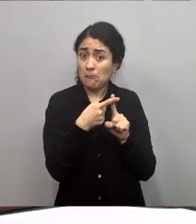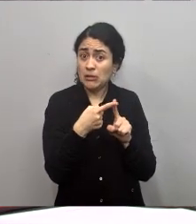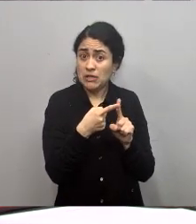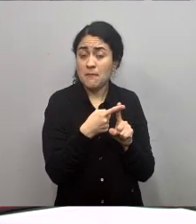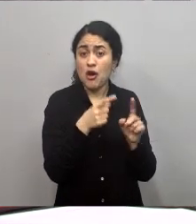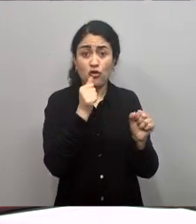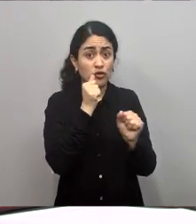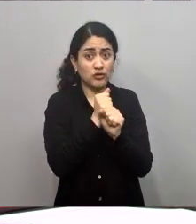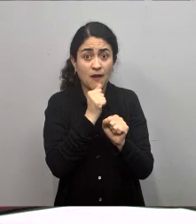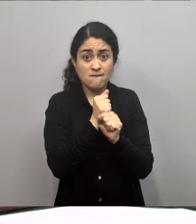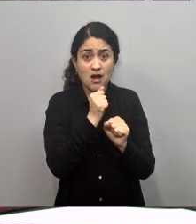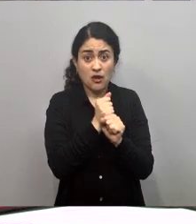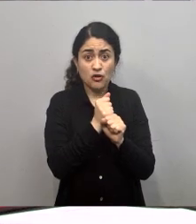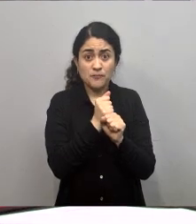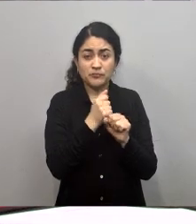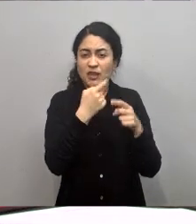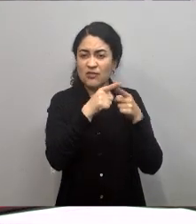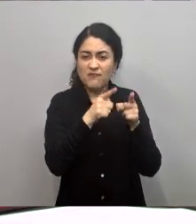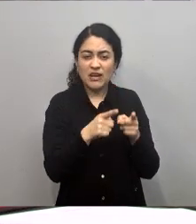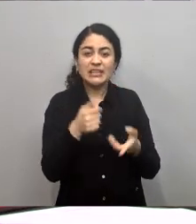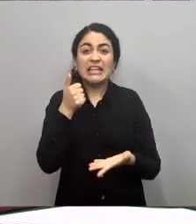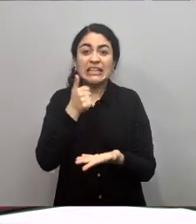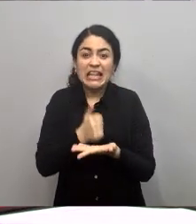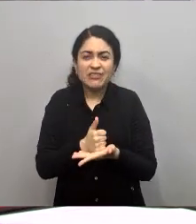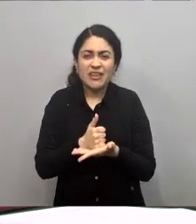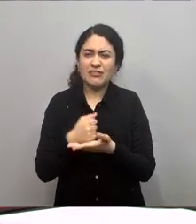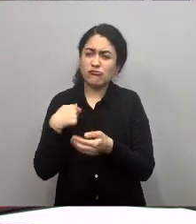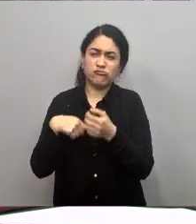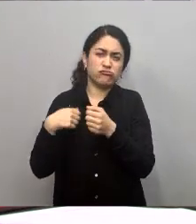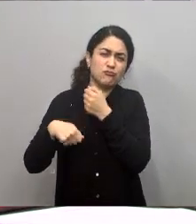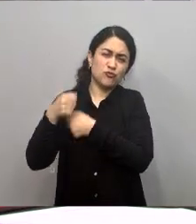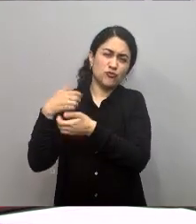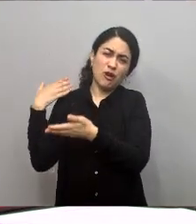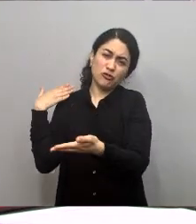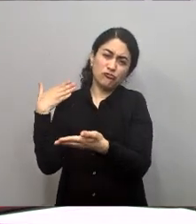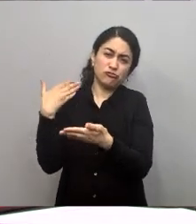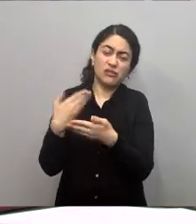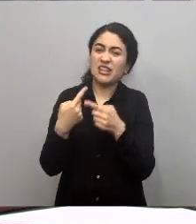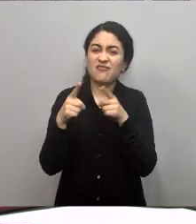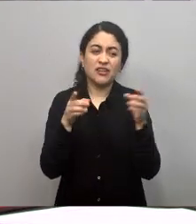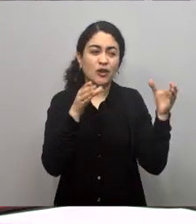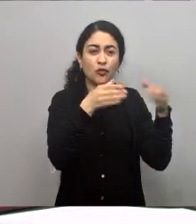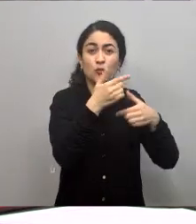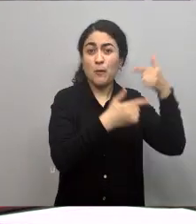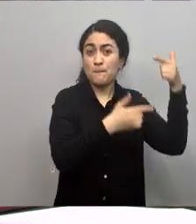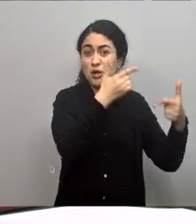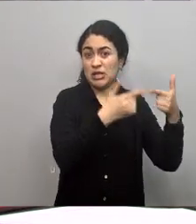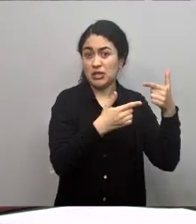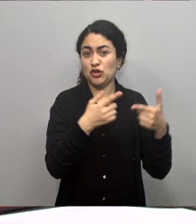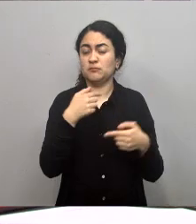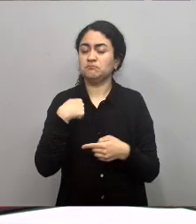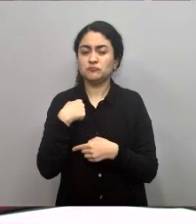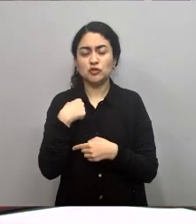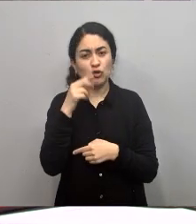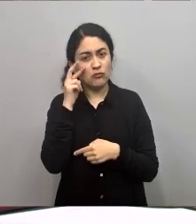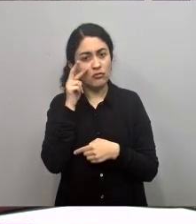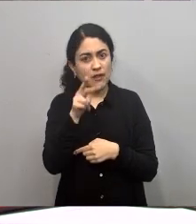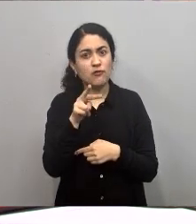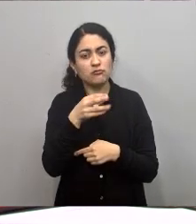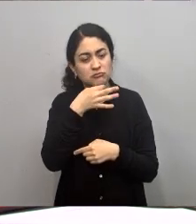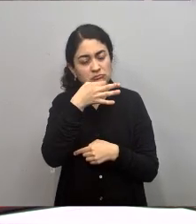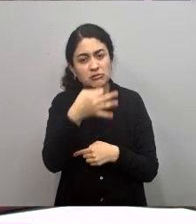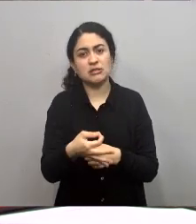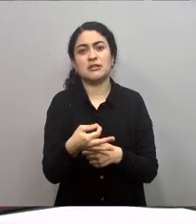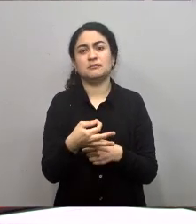de trabajo conjunto con varios intendentes de distintas tendencias políticas. Y yo debo destacar